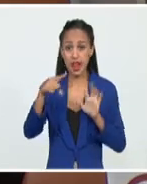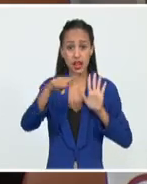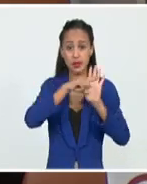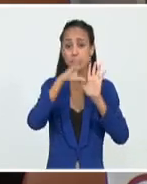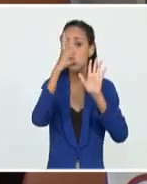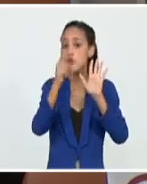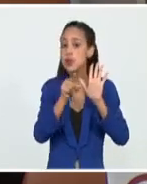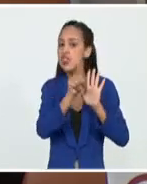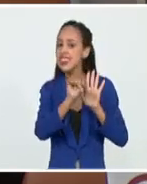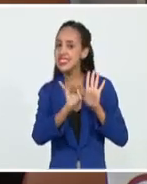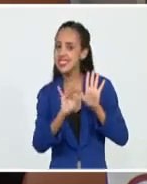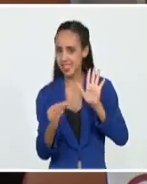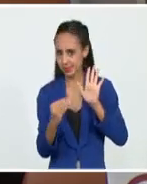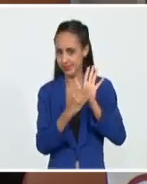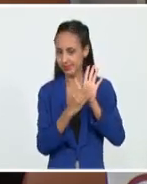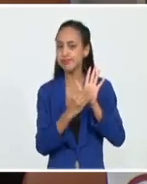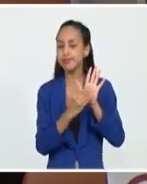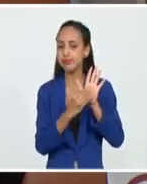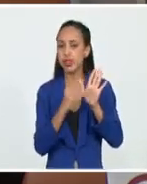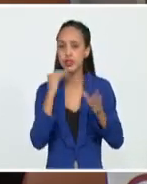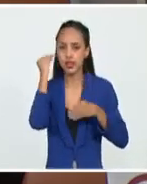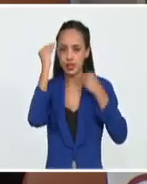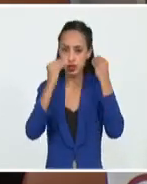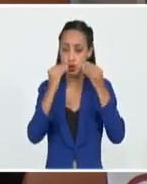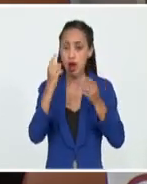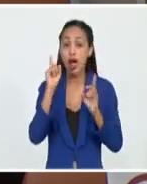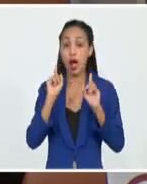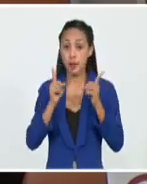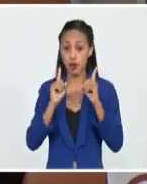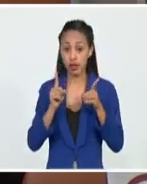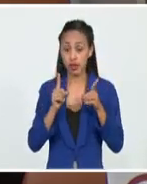número 17 y la política que se aprobó para